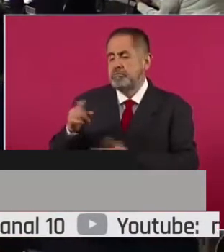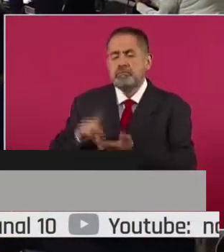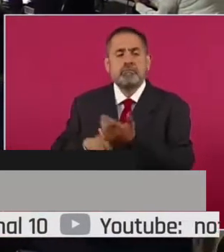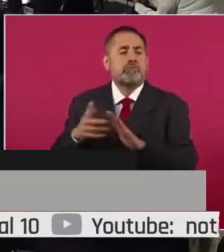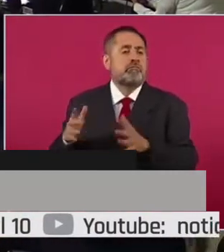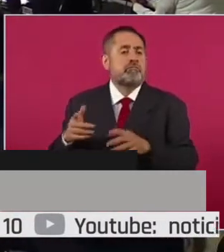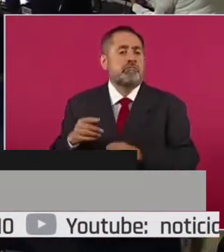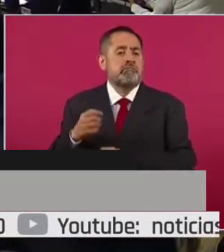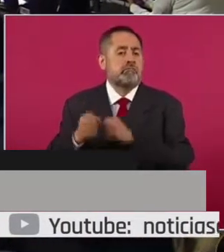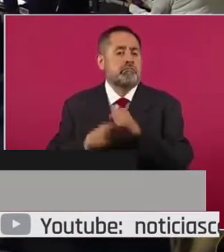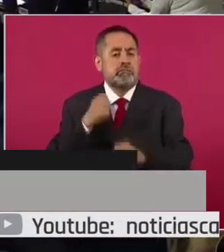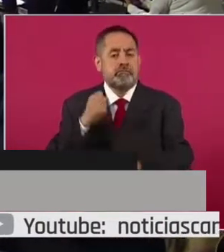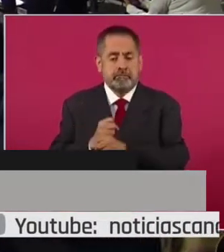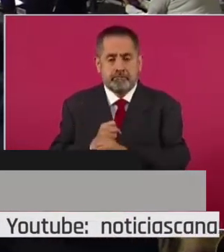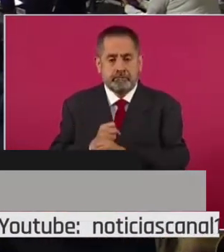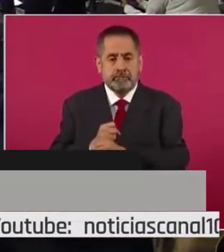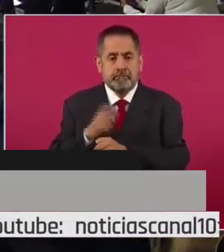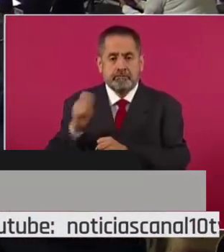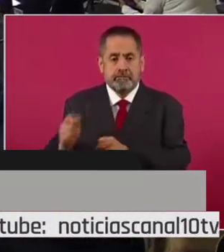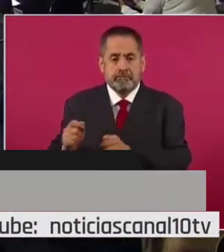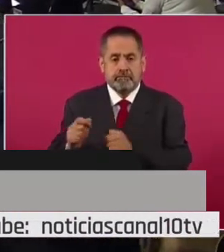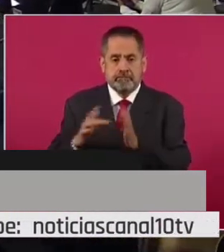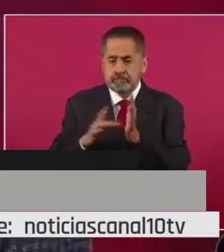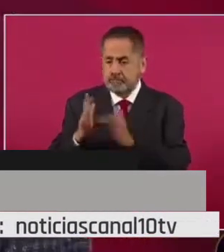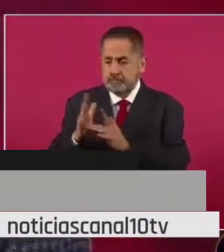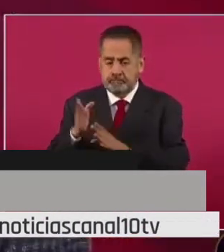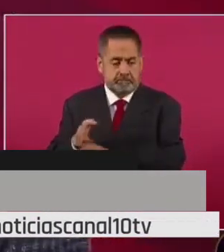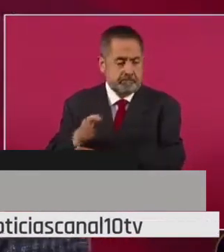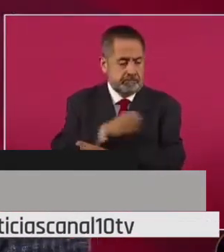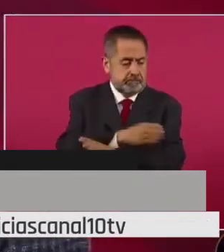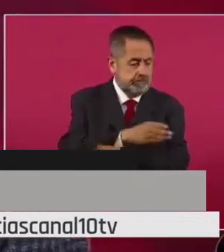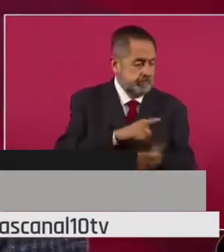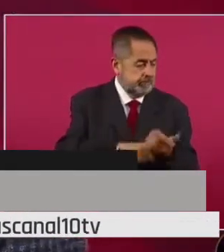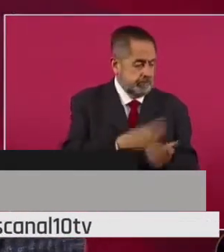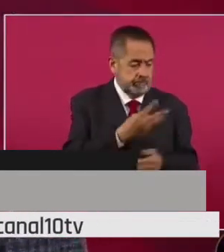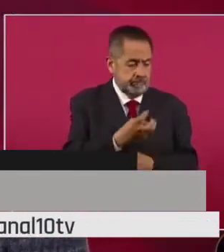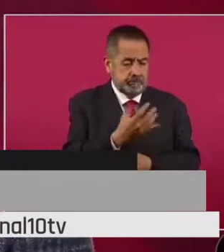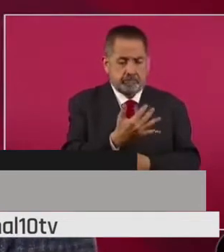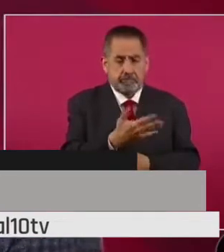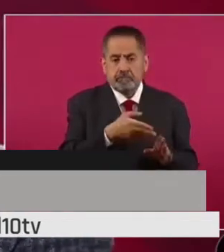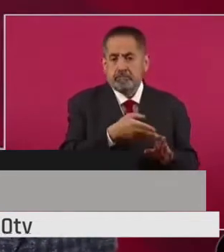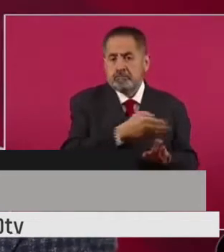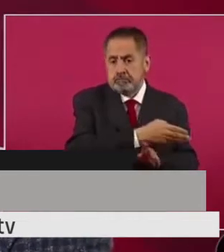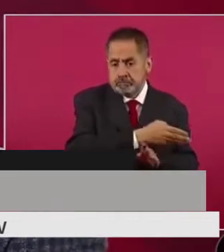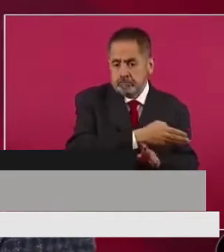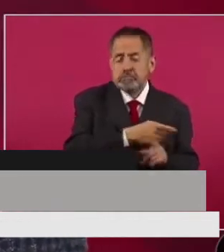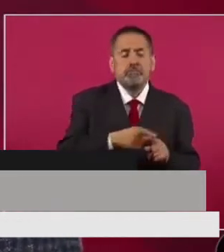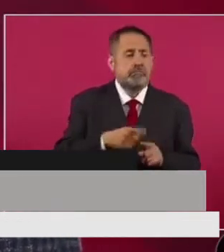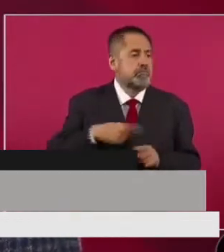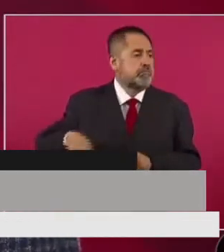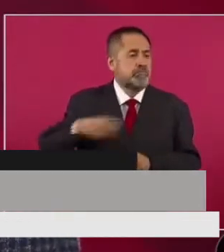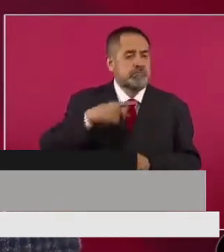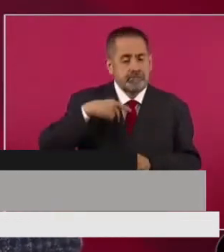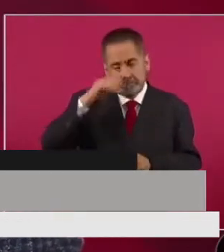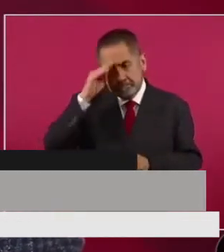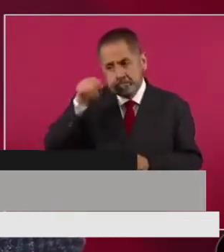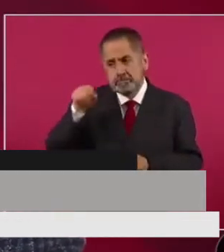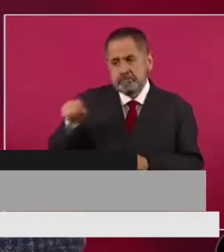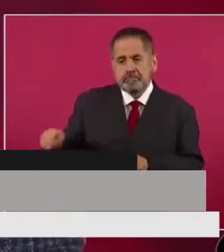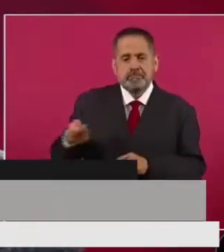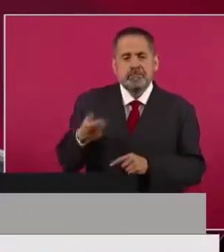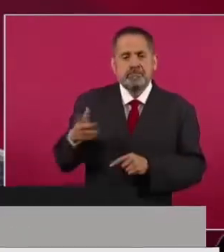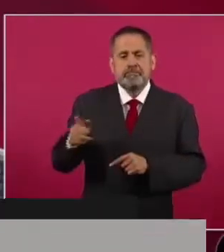350 antes de cristo- antes de nuestra era en lo que los arqueólogos consideran el posclásico